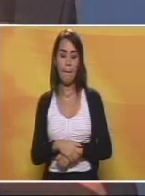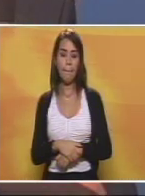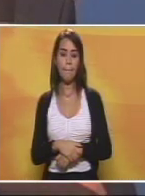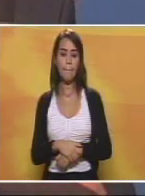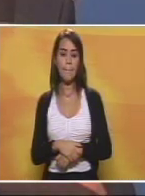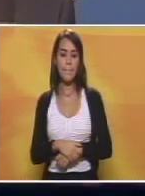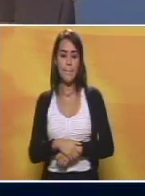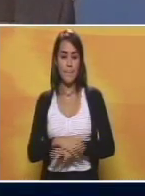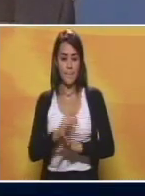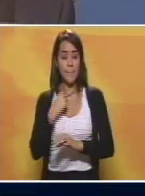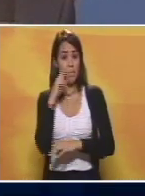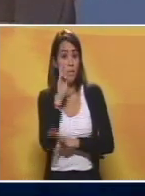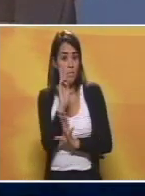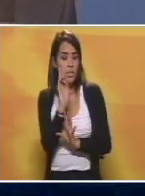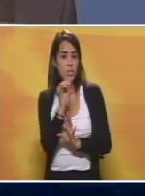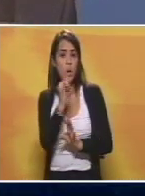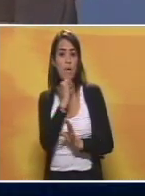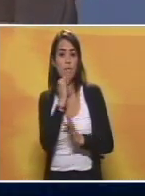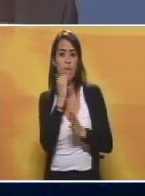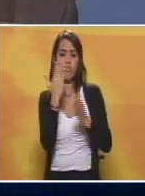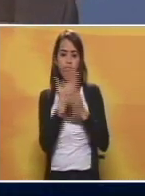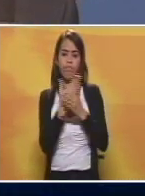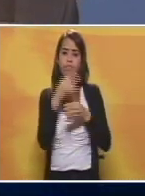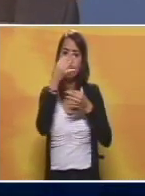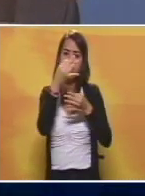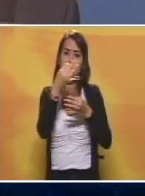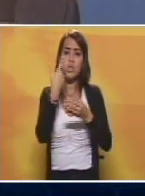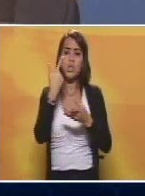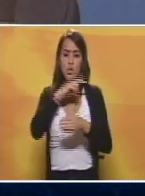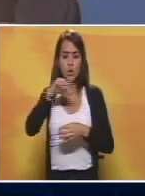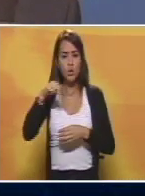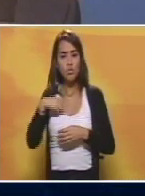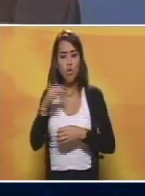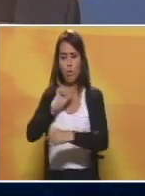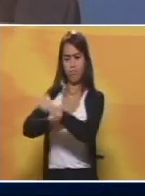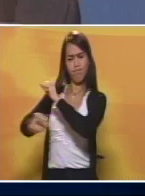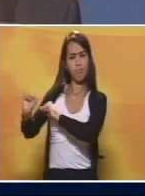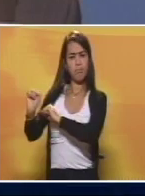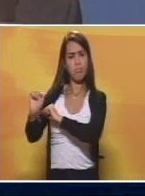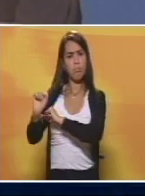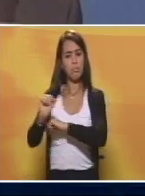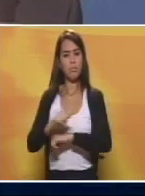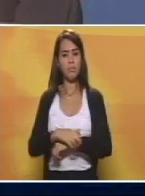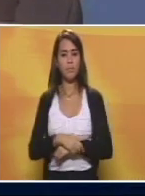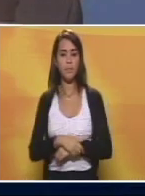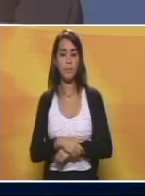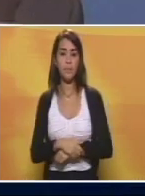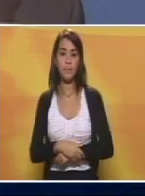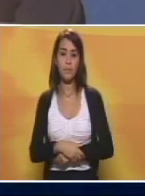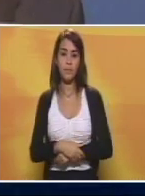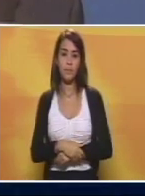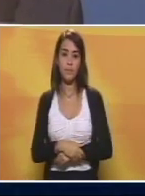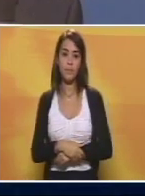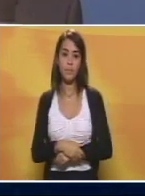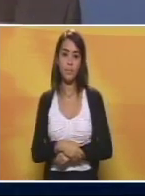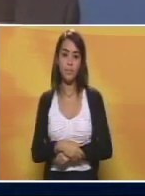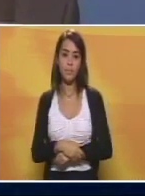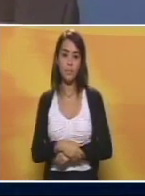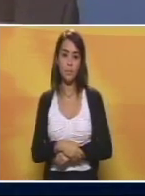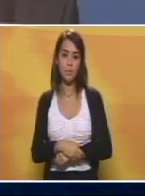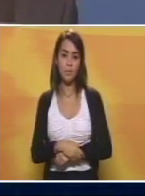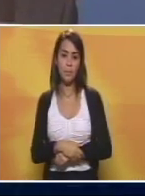hemos visto los informes y nosotros rechazamos en el energy únicamente